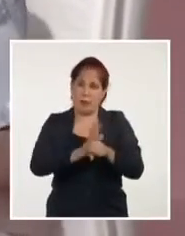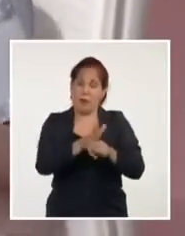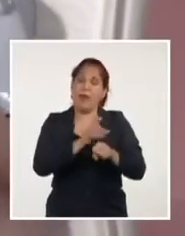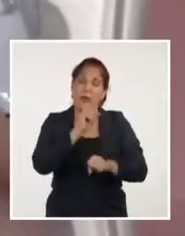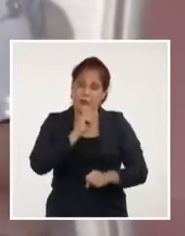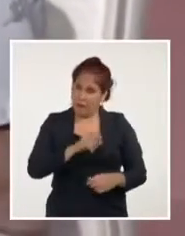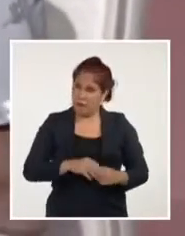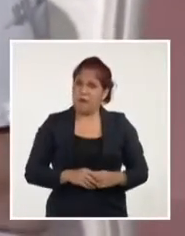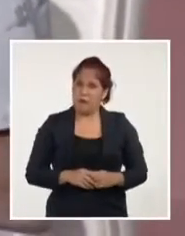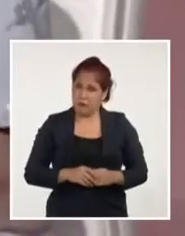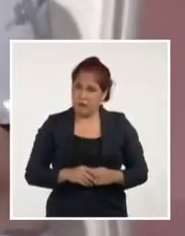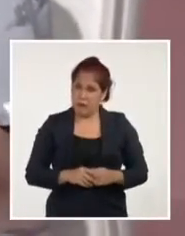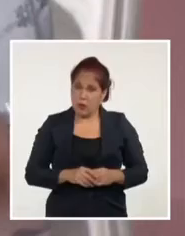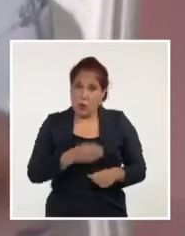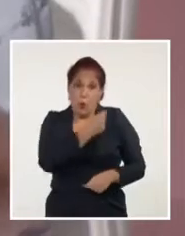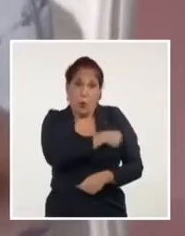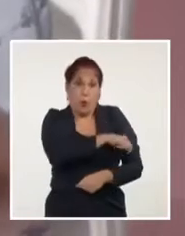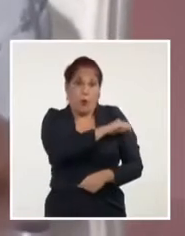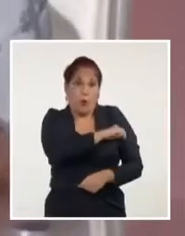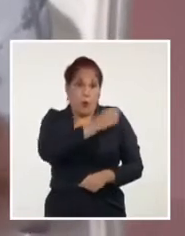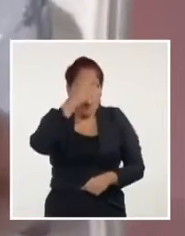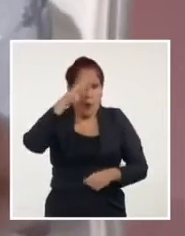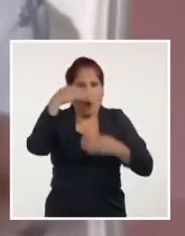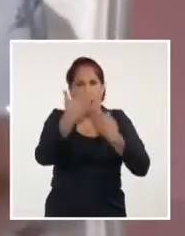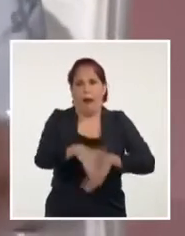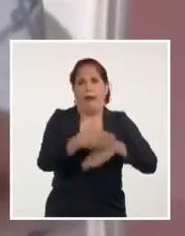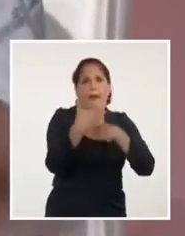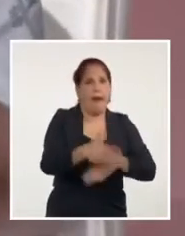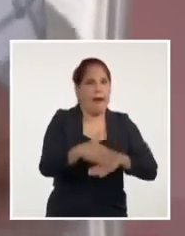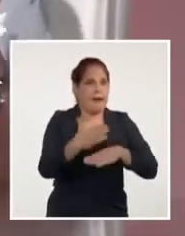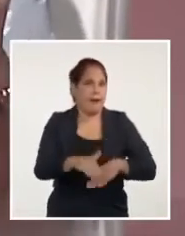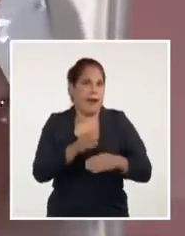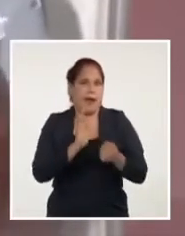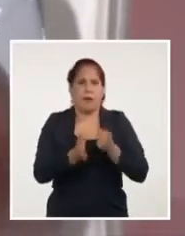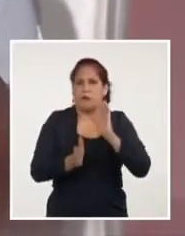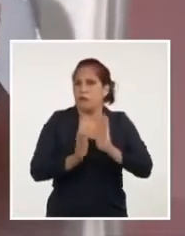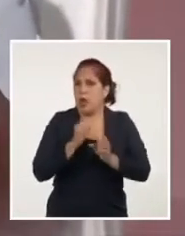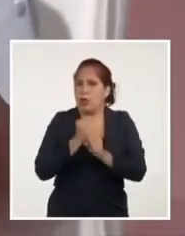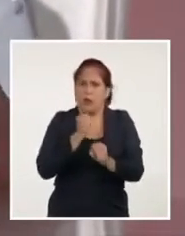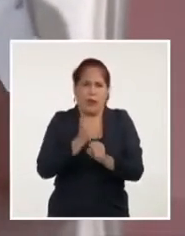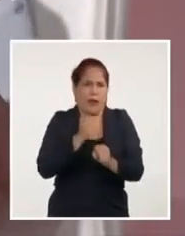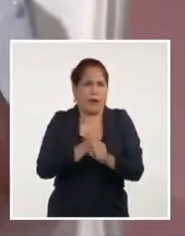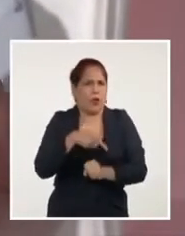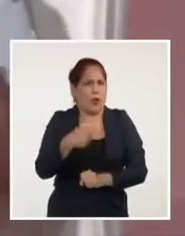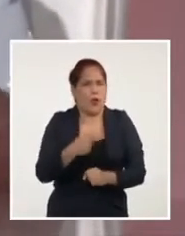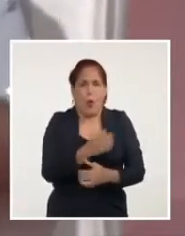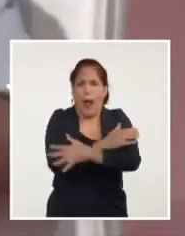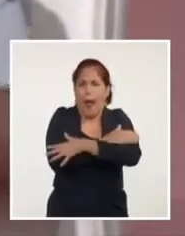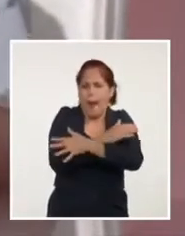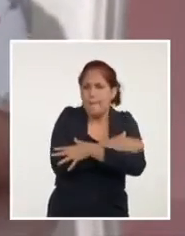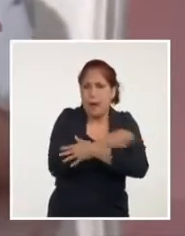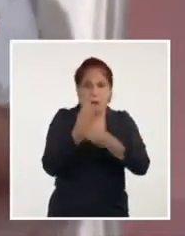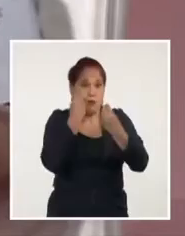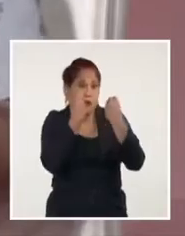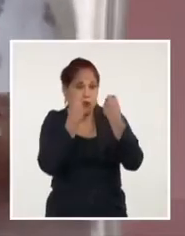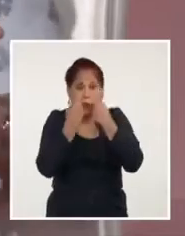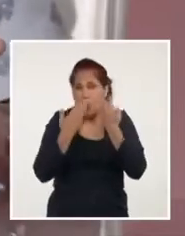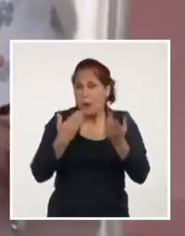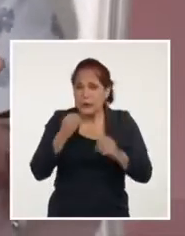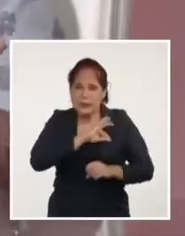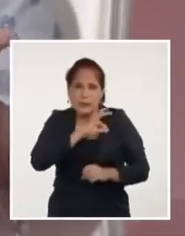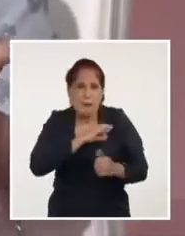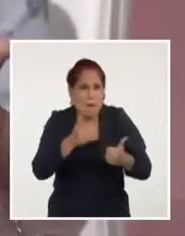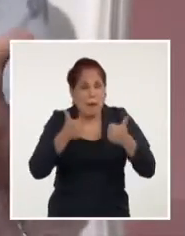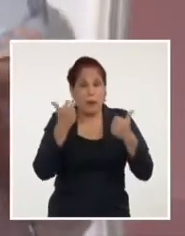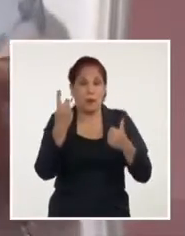porque el cubano es un ser que es muy activo, el cubano es un ser muy de tocarse, de mirarse, de abrazarse, de besarse, y llevamos casi